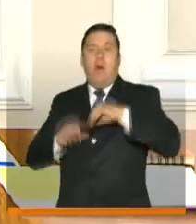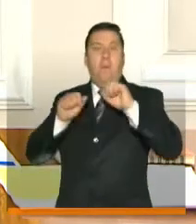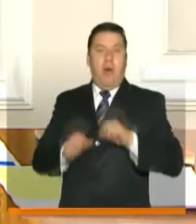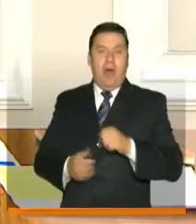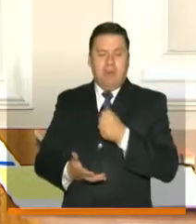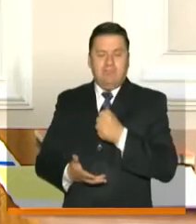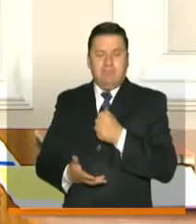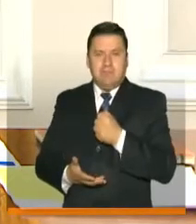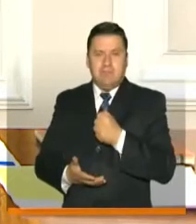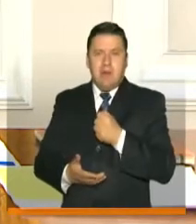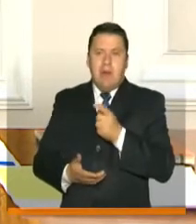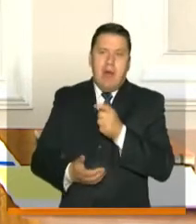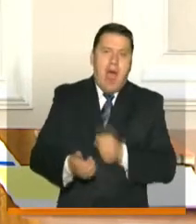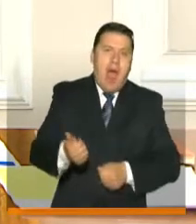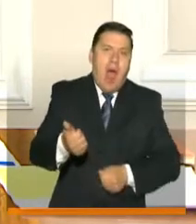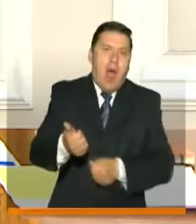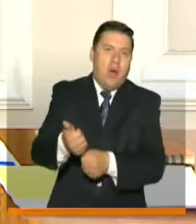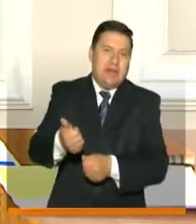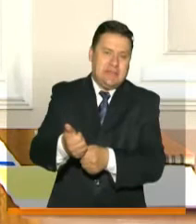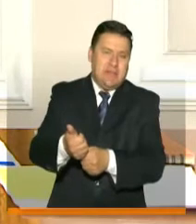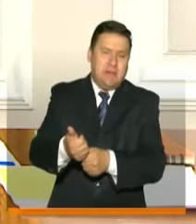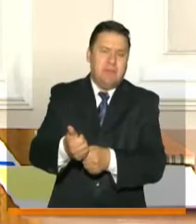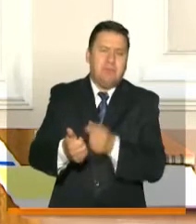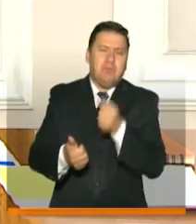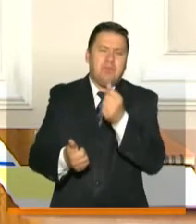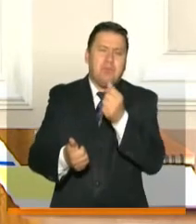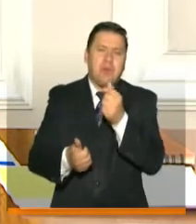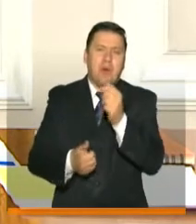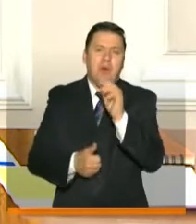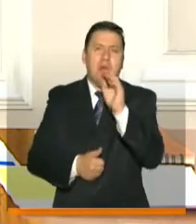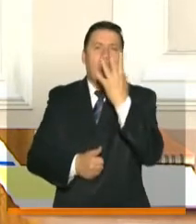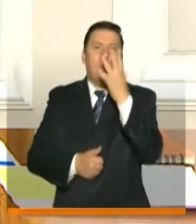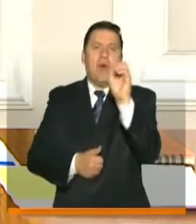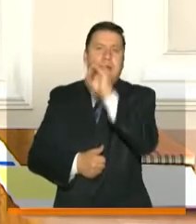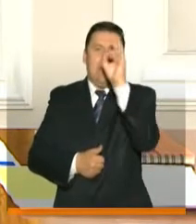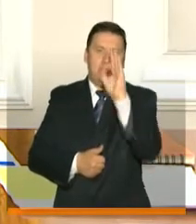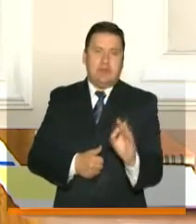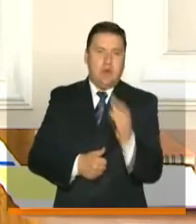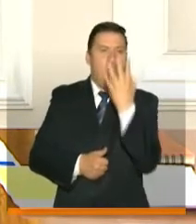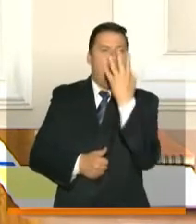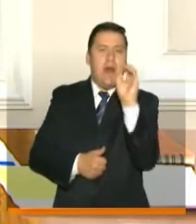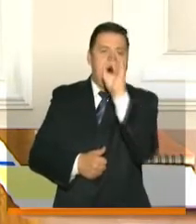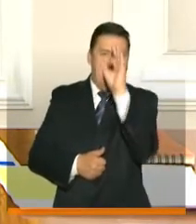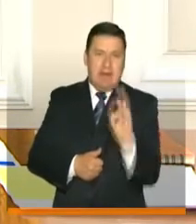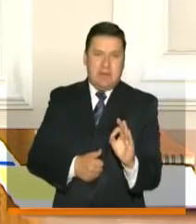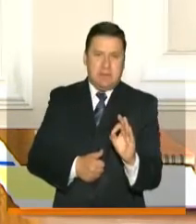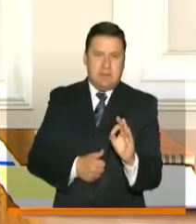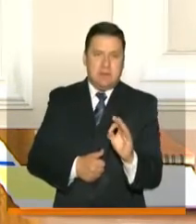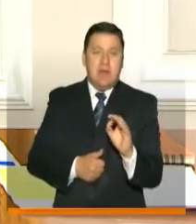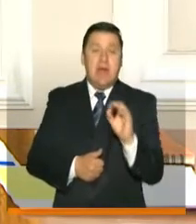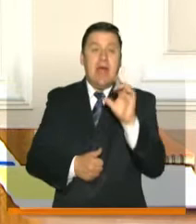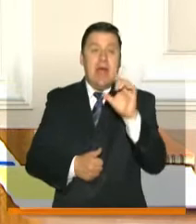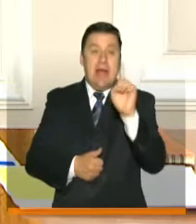podamos subsidiar el equivalente al 40% de un